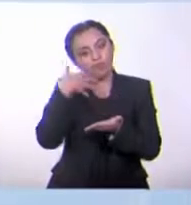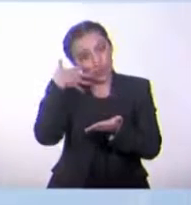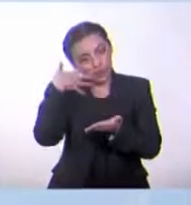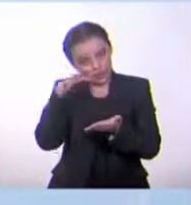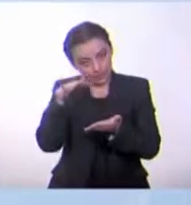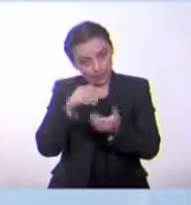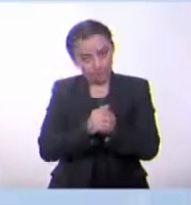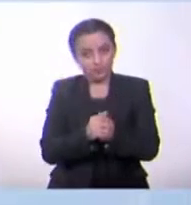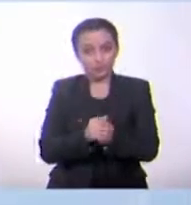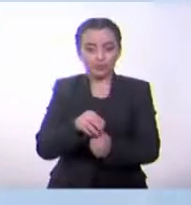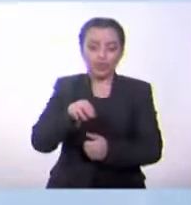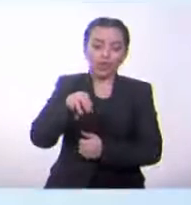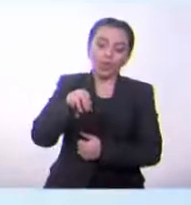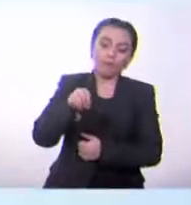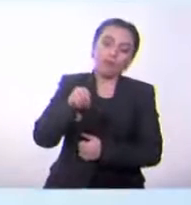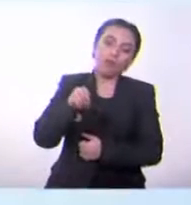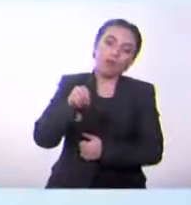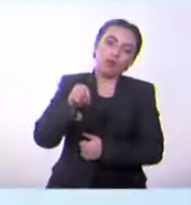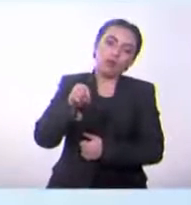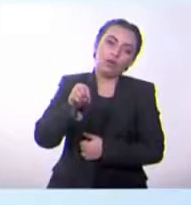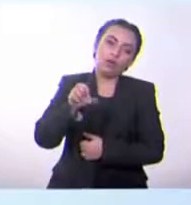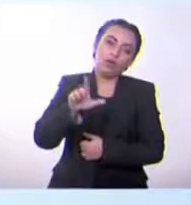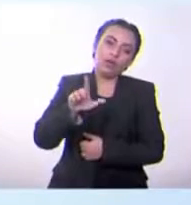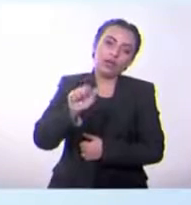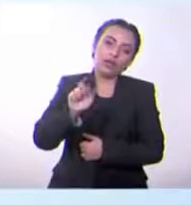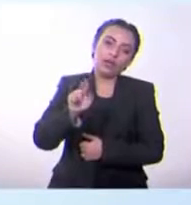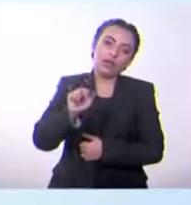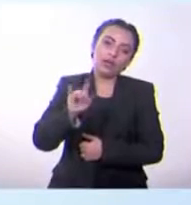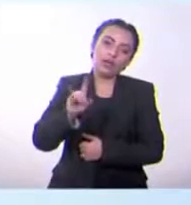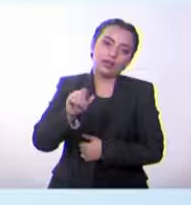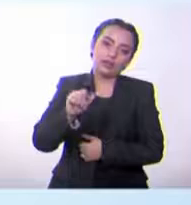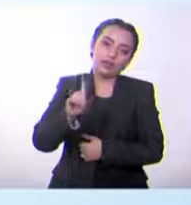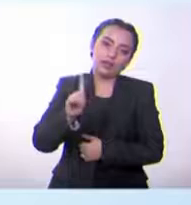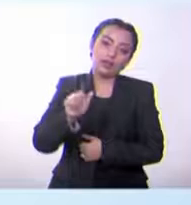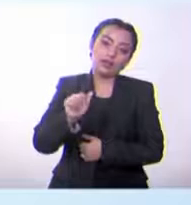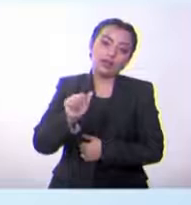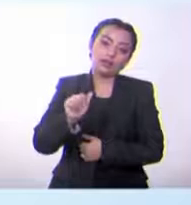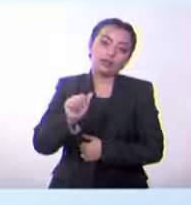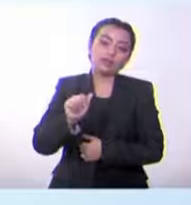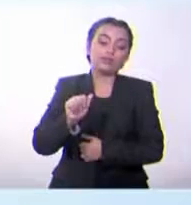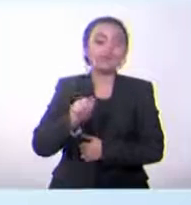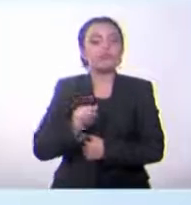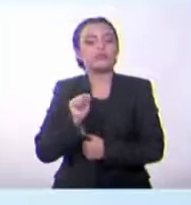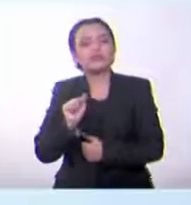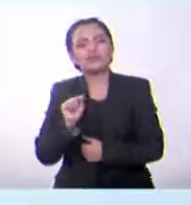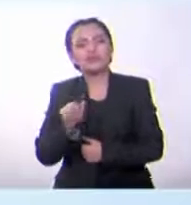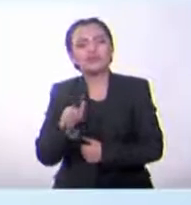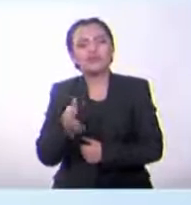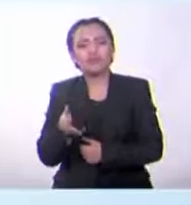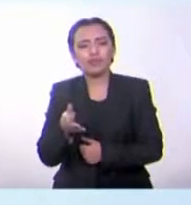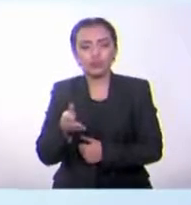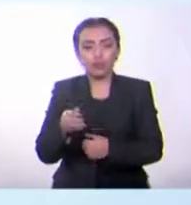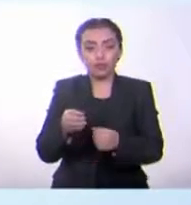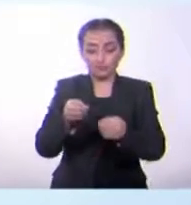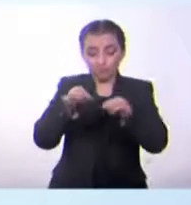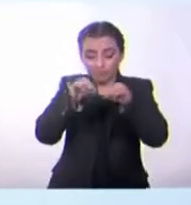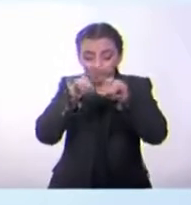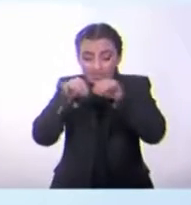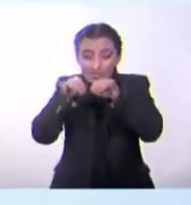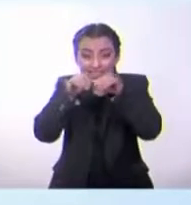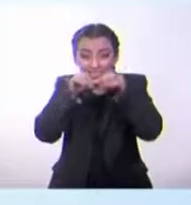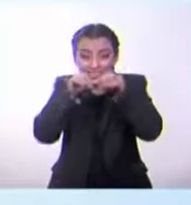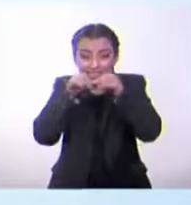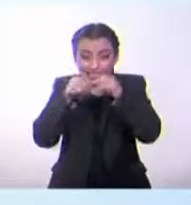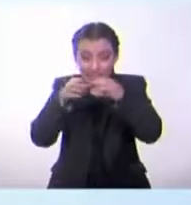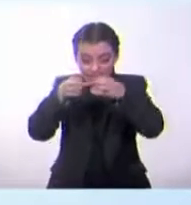la molaridad, que es la cantidad en moles de soluto que se encuentran disueltas en